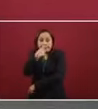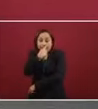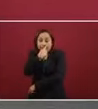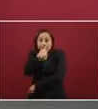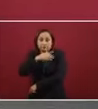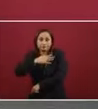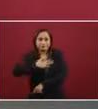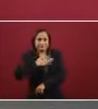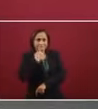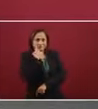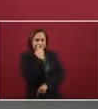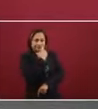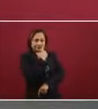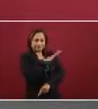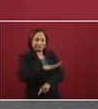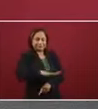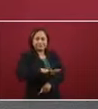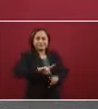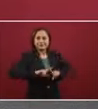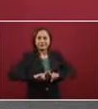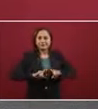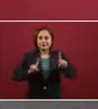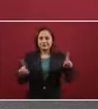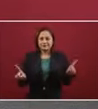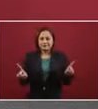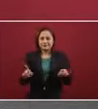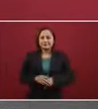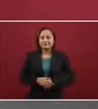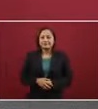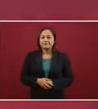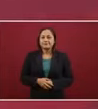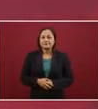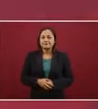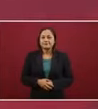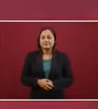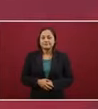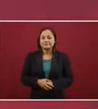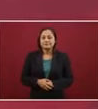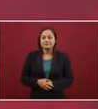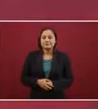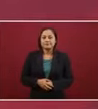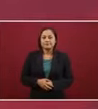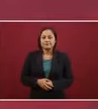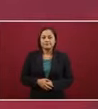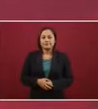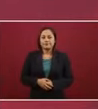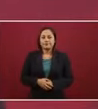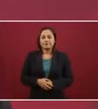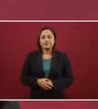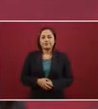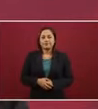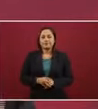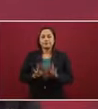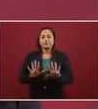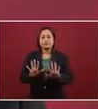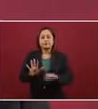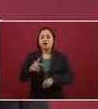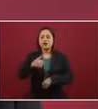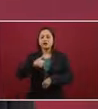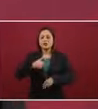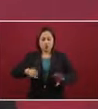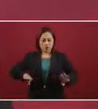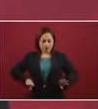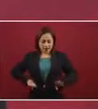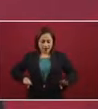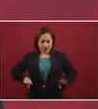diferentes. Yo ya no quiero nada con el neoliberalismo,